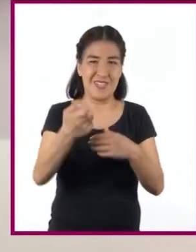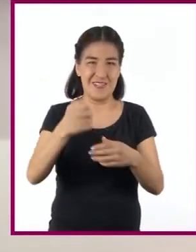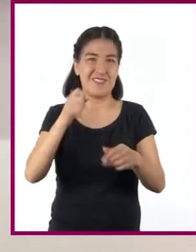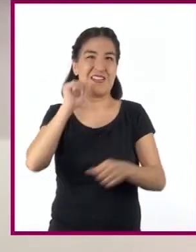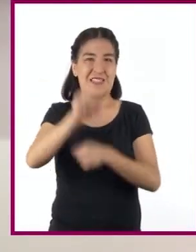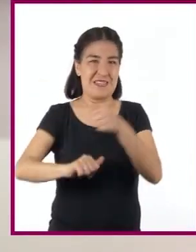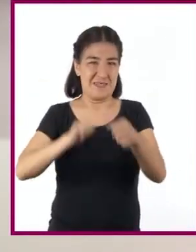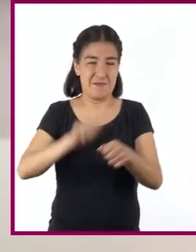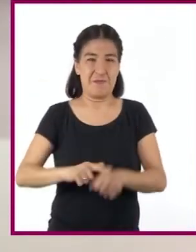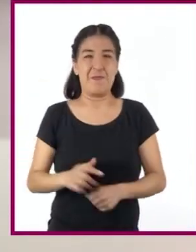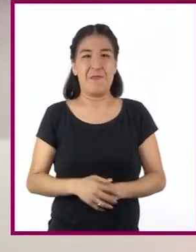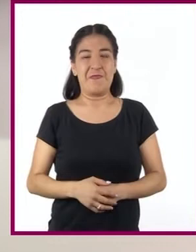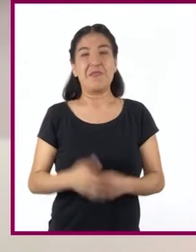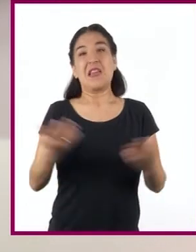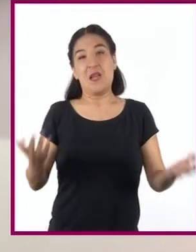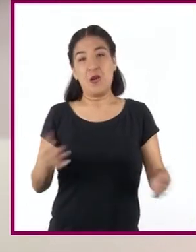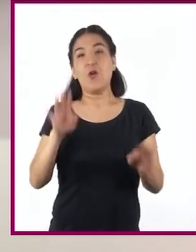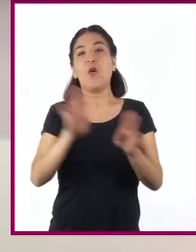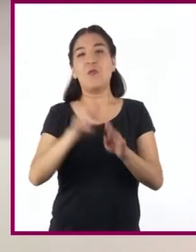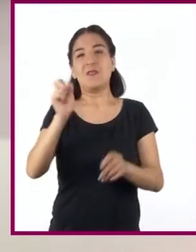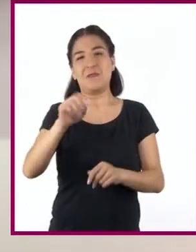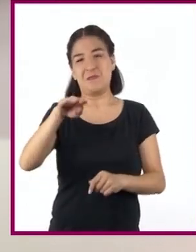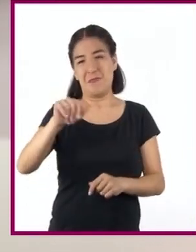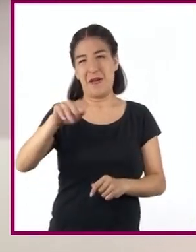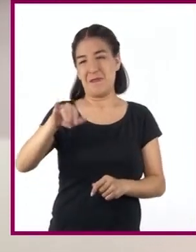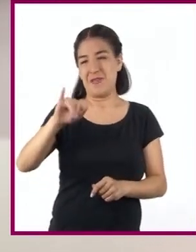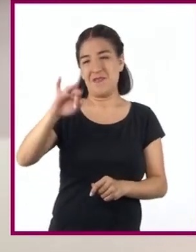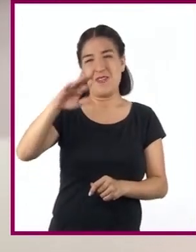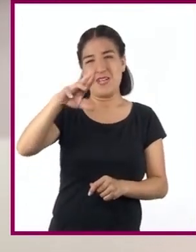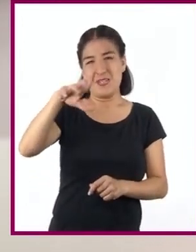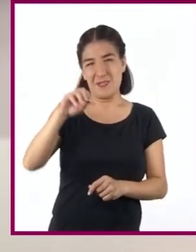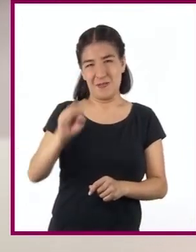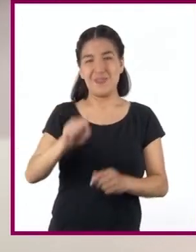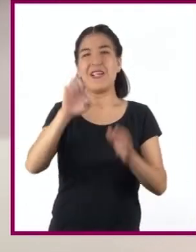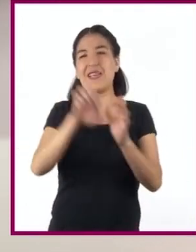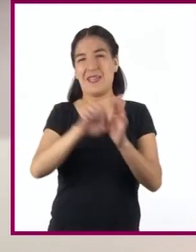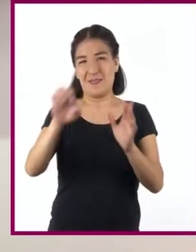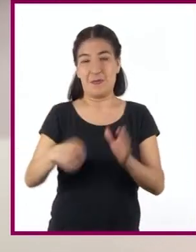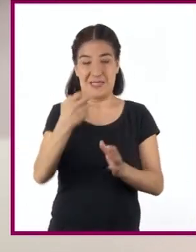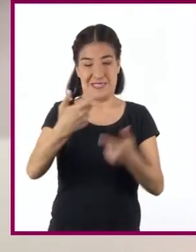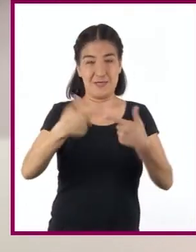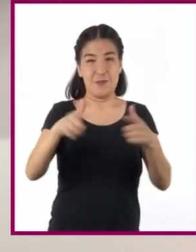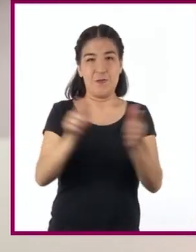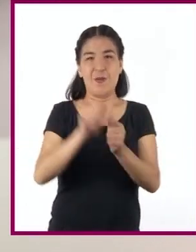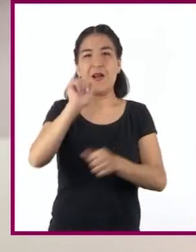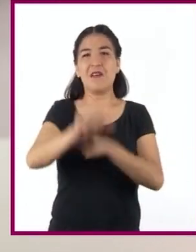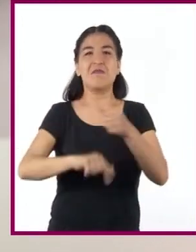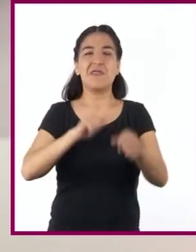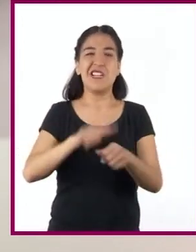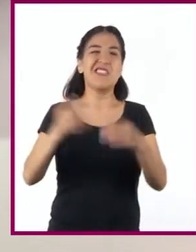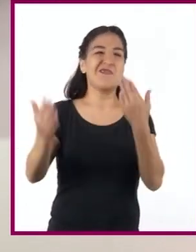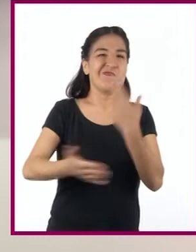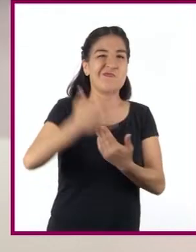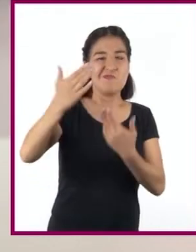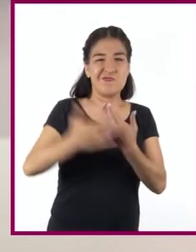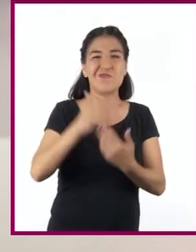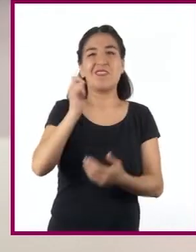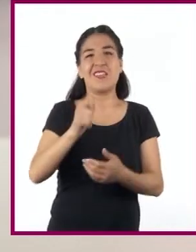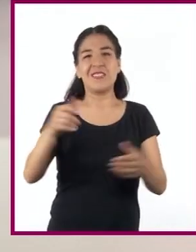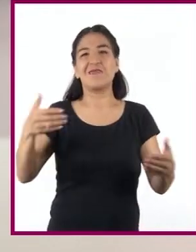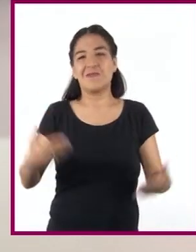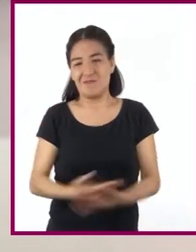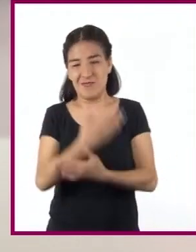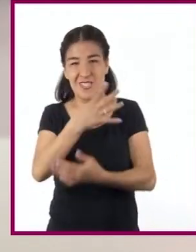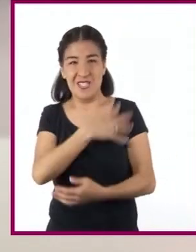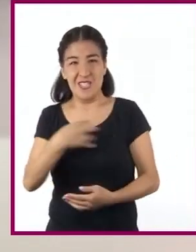Lo cual no sucede en el caso de los mamíferos, por ejemplo, pues este grupo de animales tiene pocas crías y viven lo suficiente como